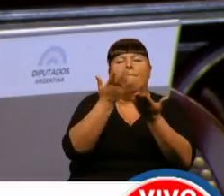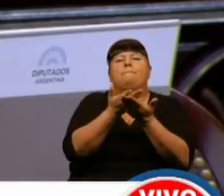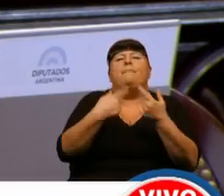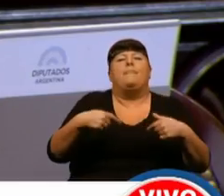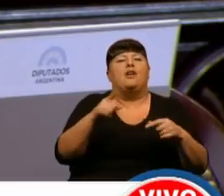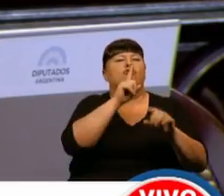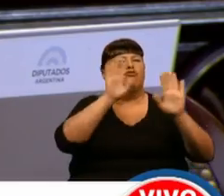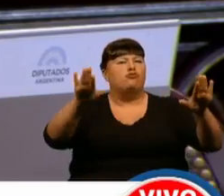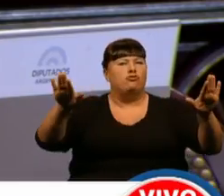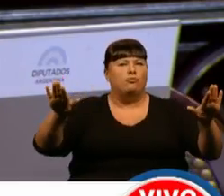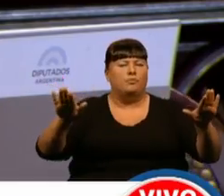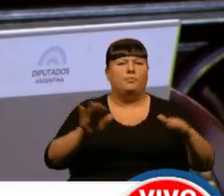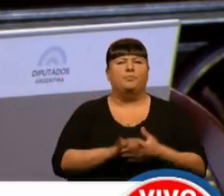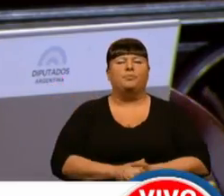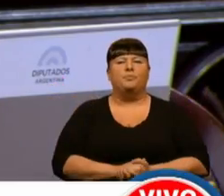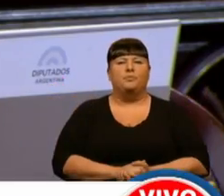favor